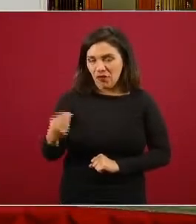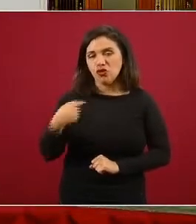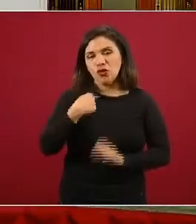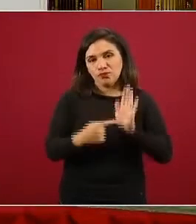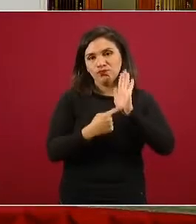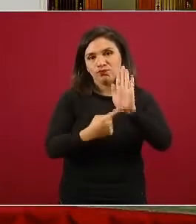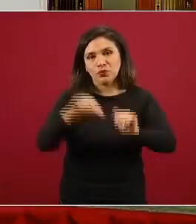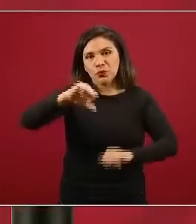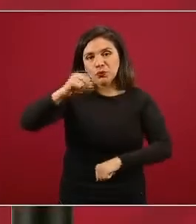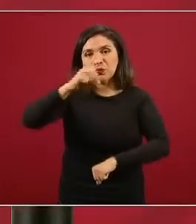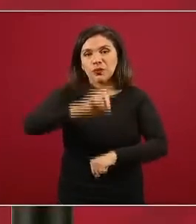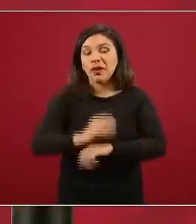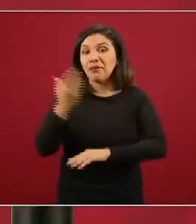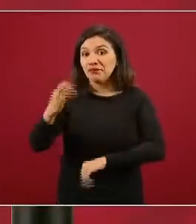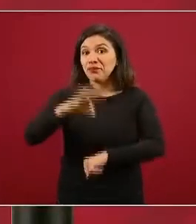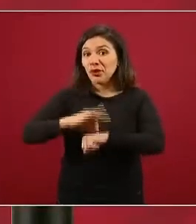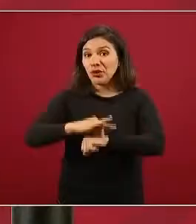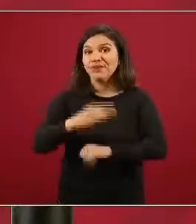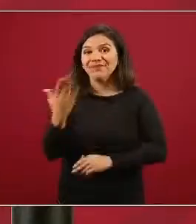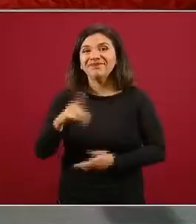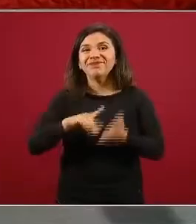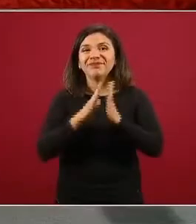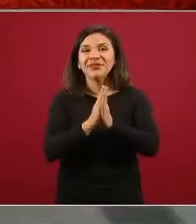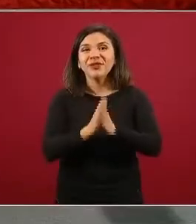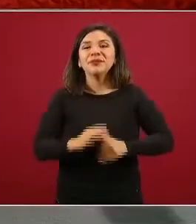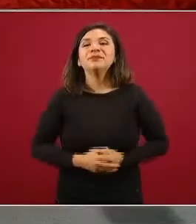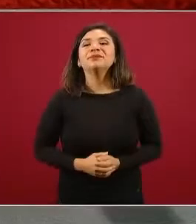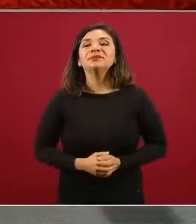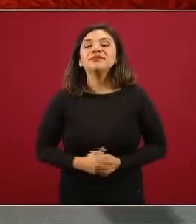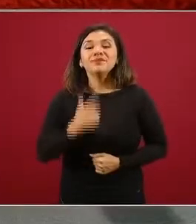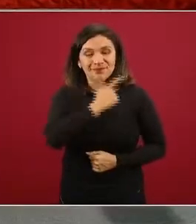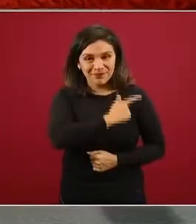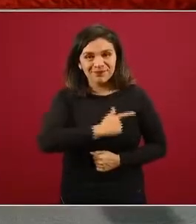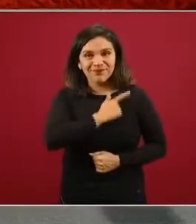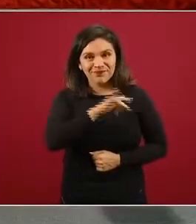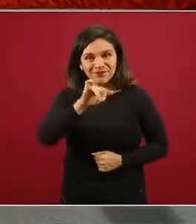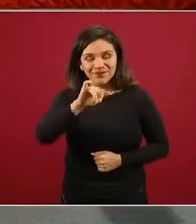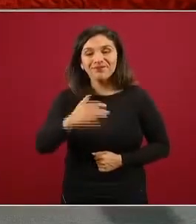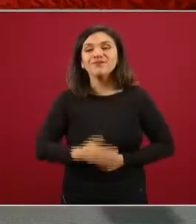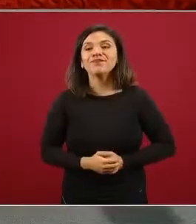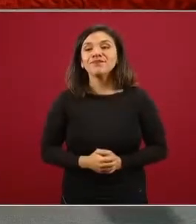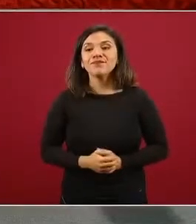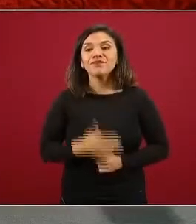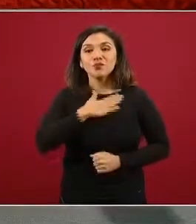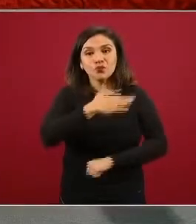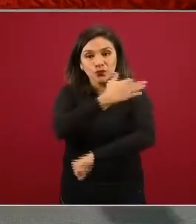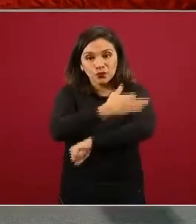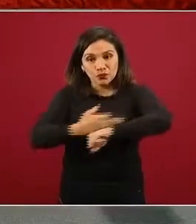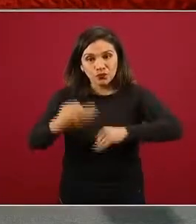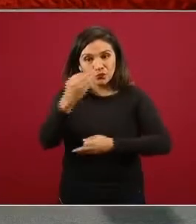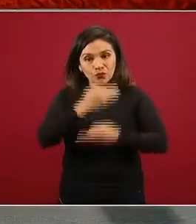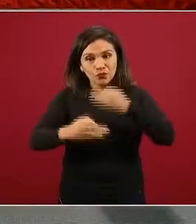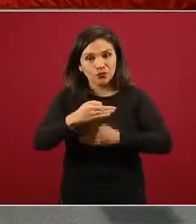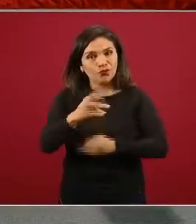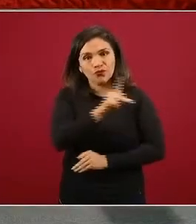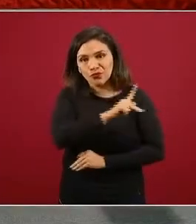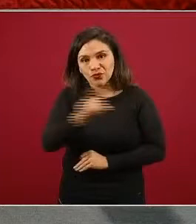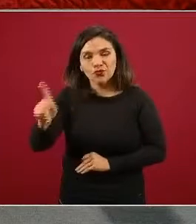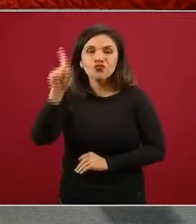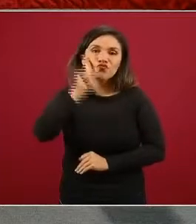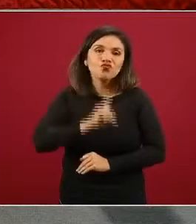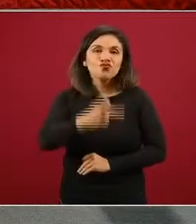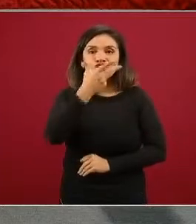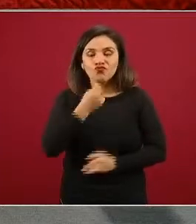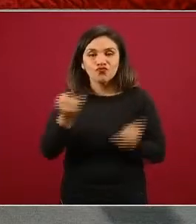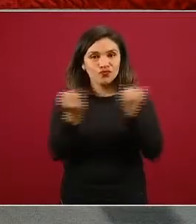hoy. Doctor Salomía, por favor. Claro que sí, con mucho gusto, señor secretario. Muy buenas tardes con todas y con